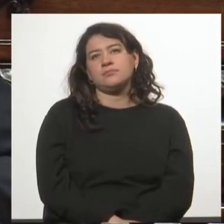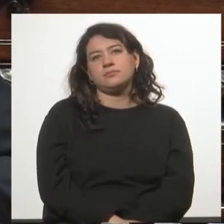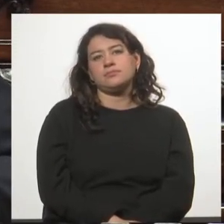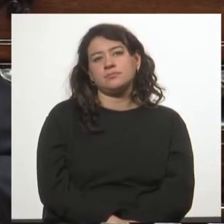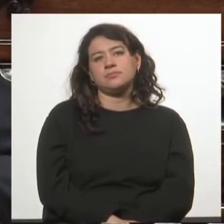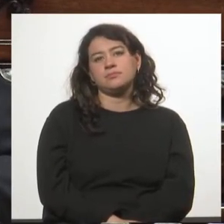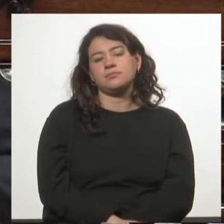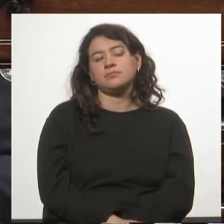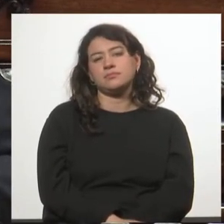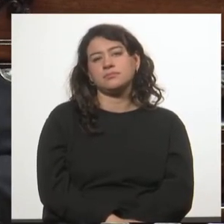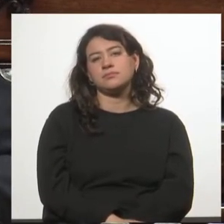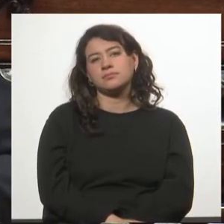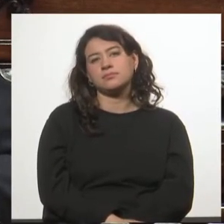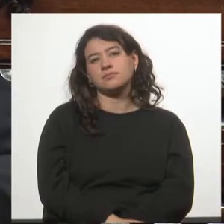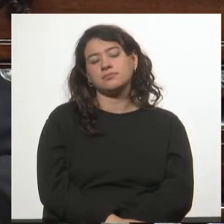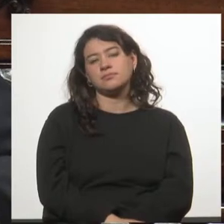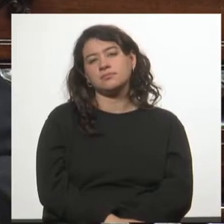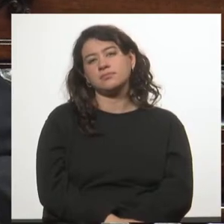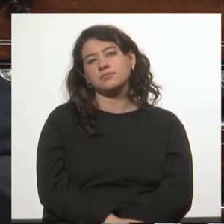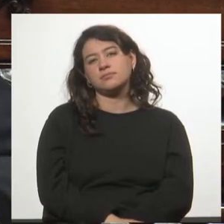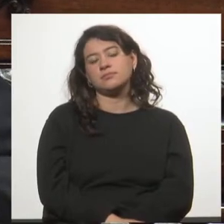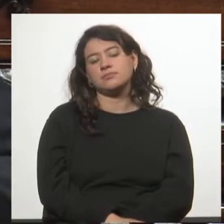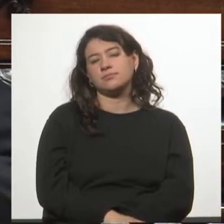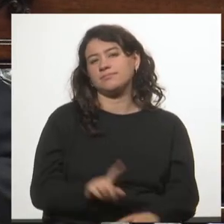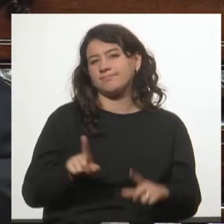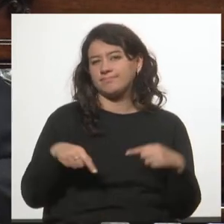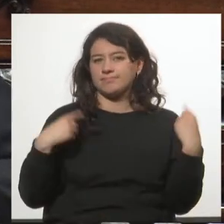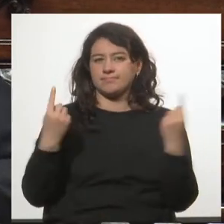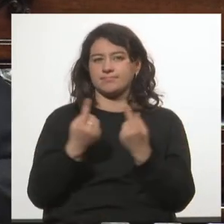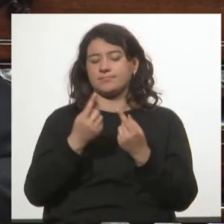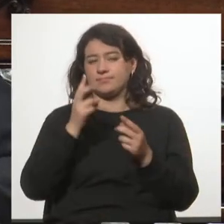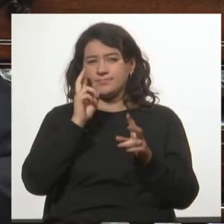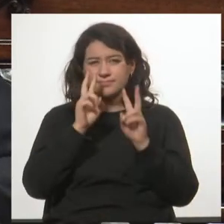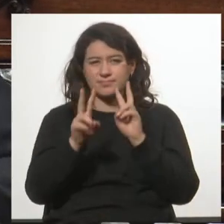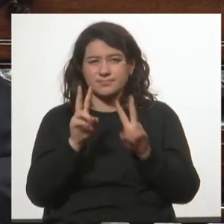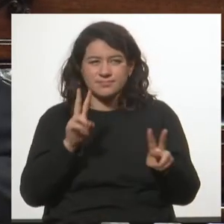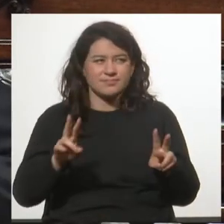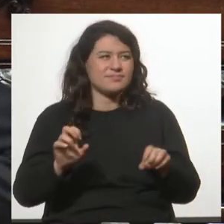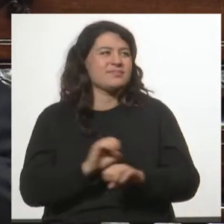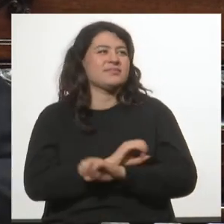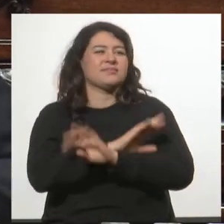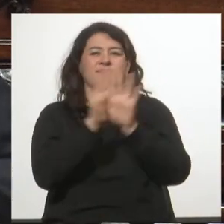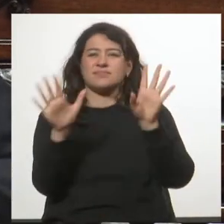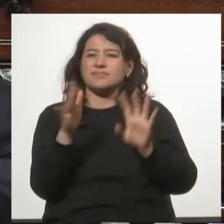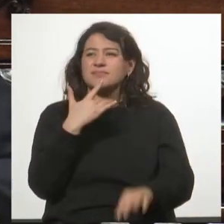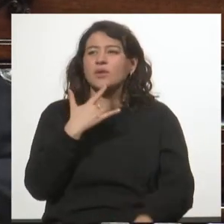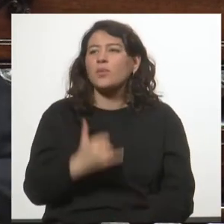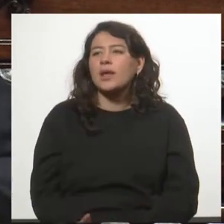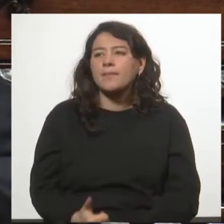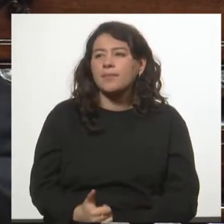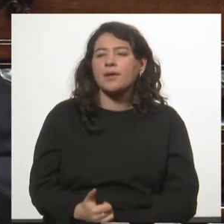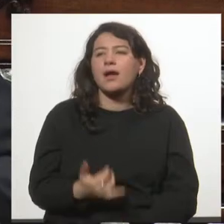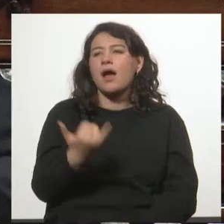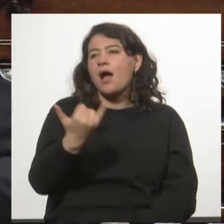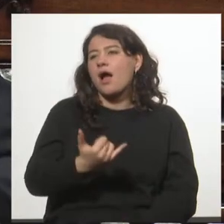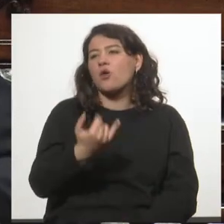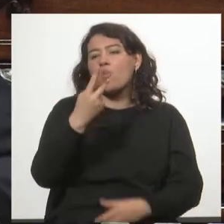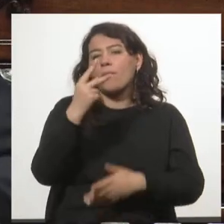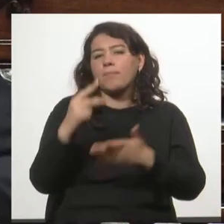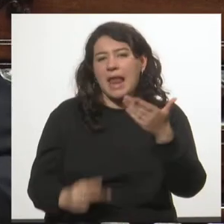eso lo vemos muy claramente hubo un plan